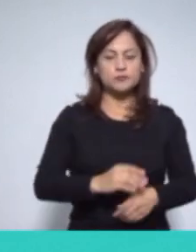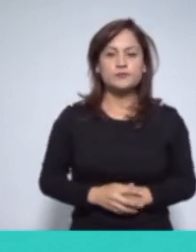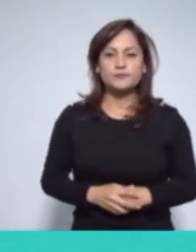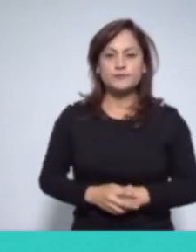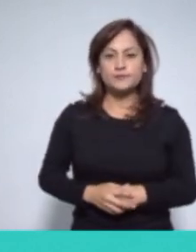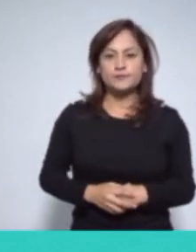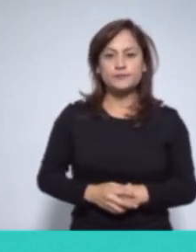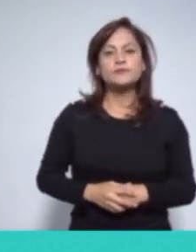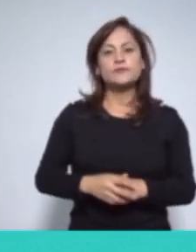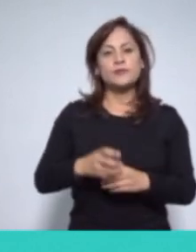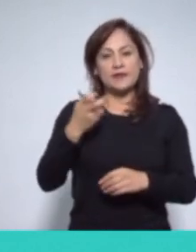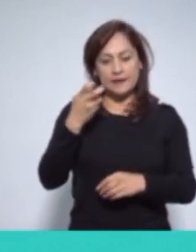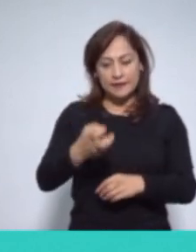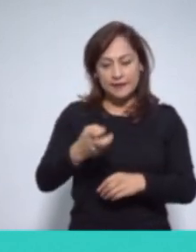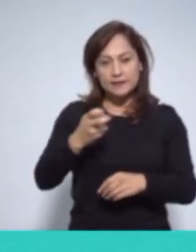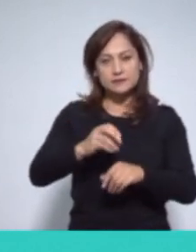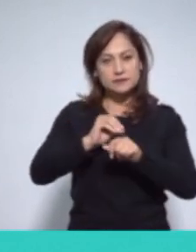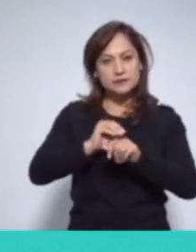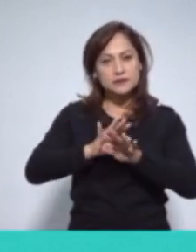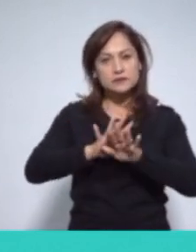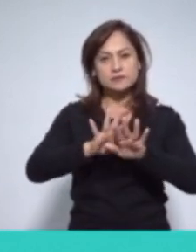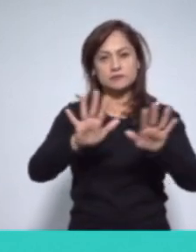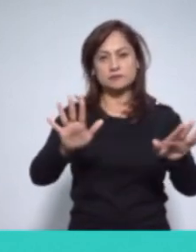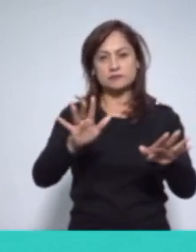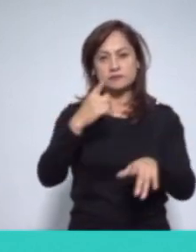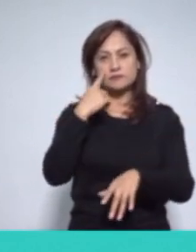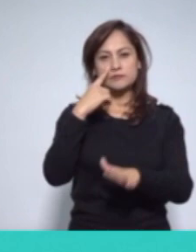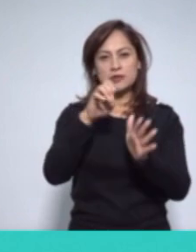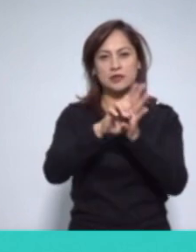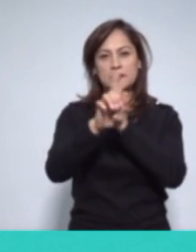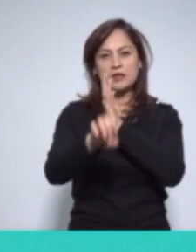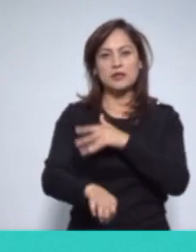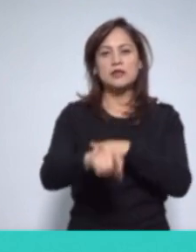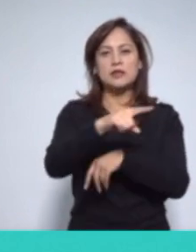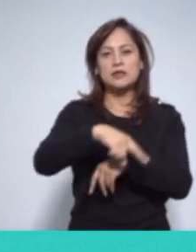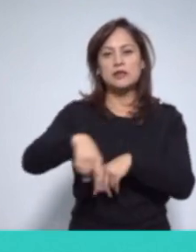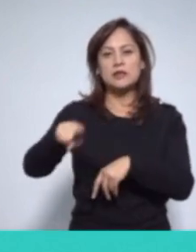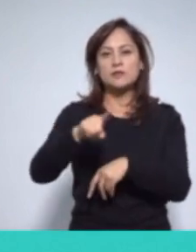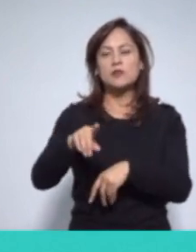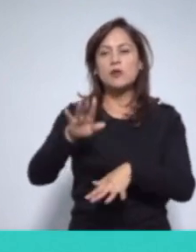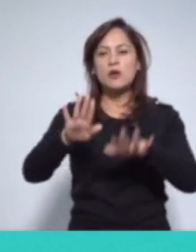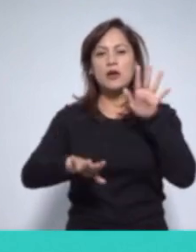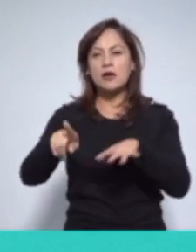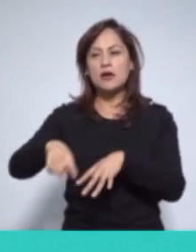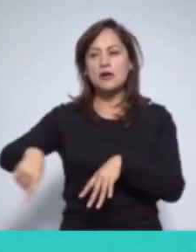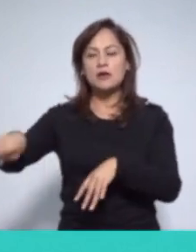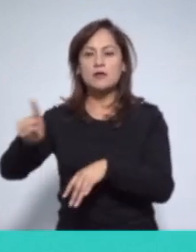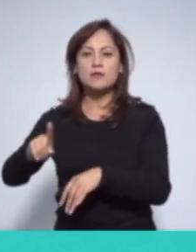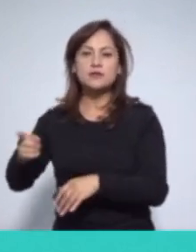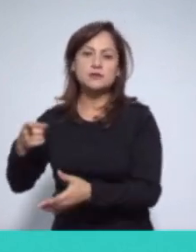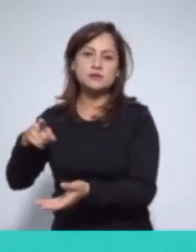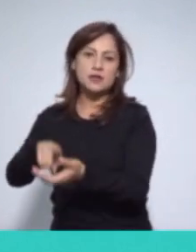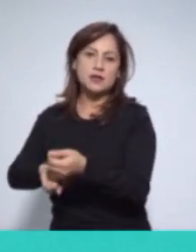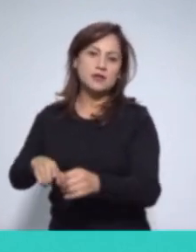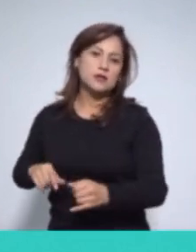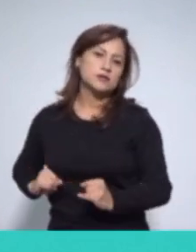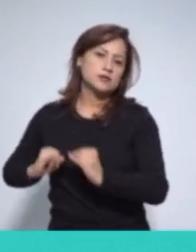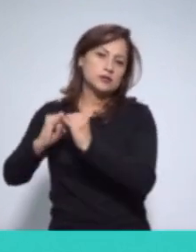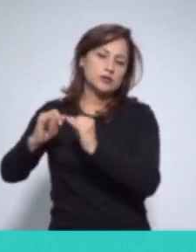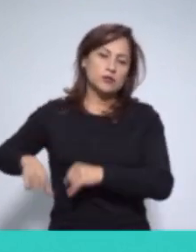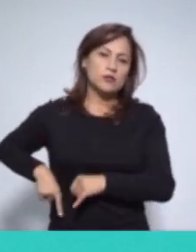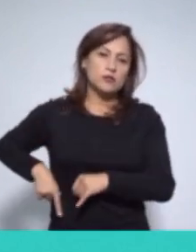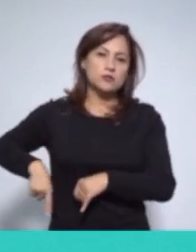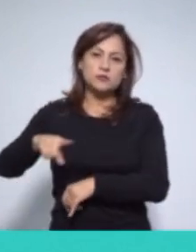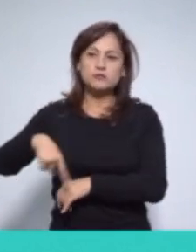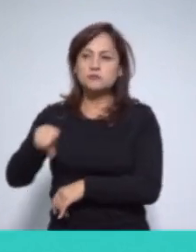antes descrita es un claro ejemplo de las prácticas administrativas que se busca erradicar al interior de las diversas instituciones de gobierno hasta lograr que